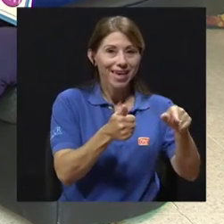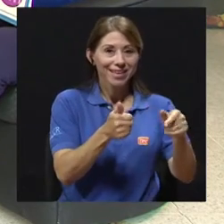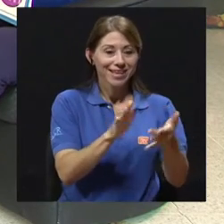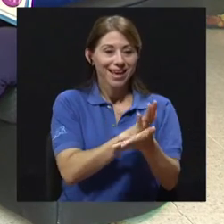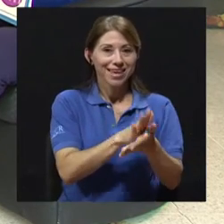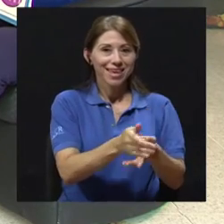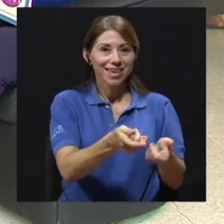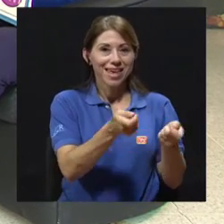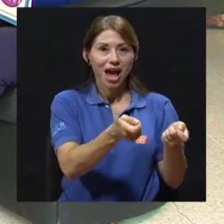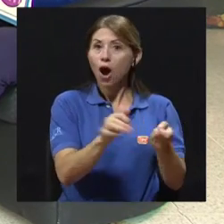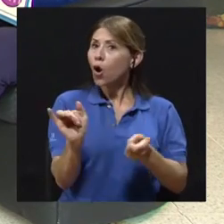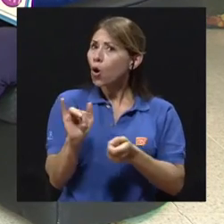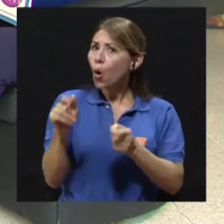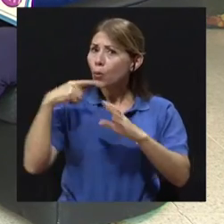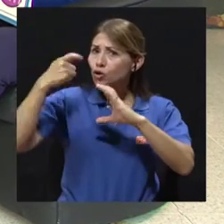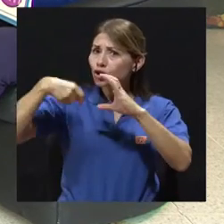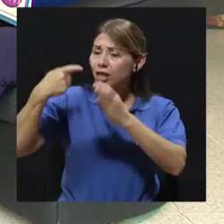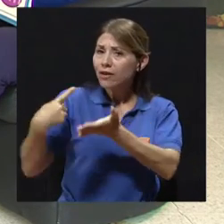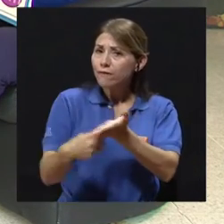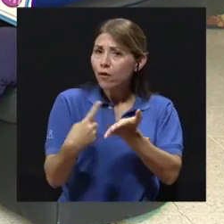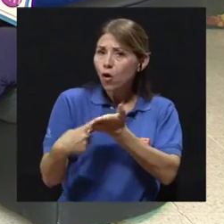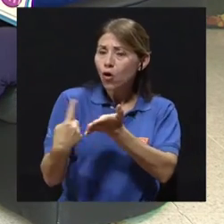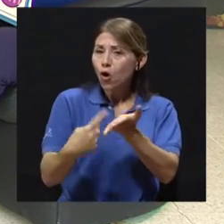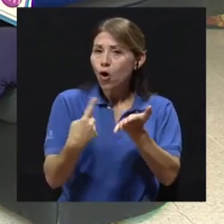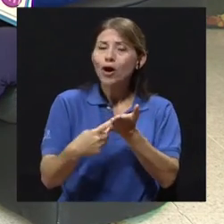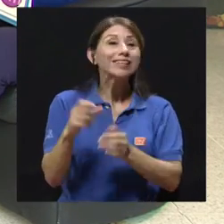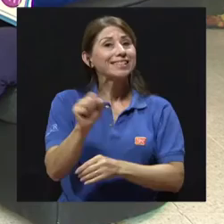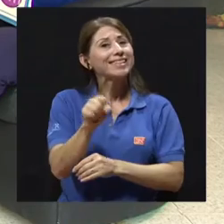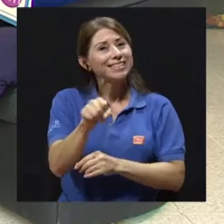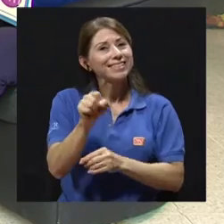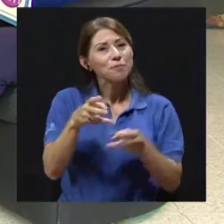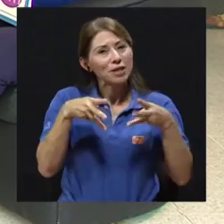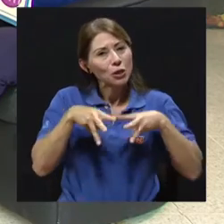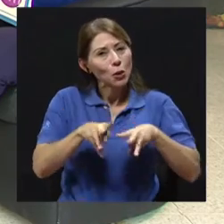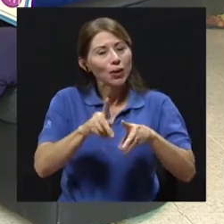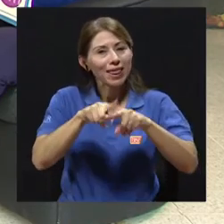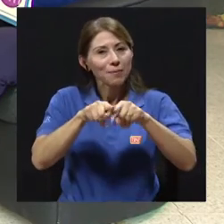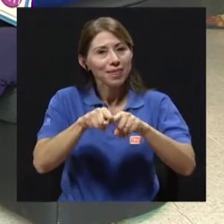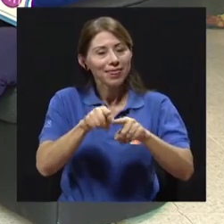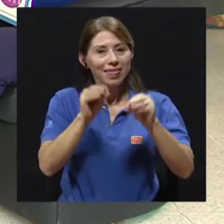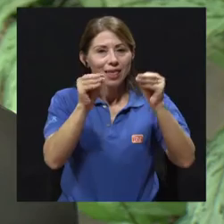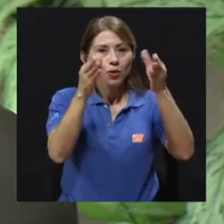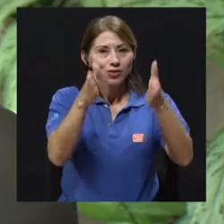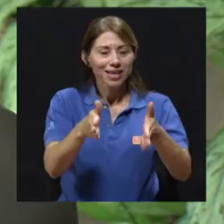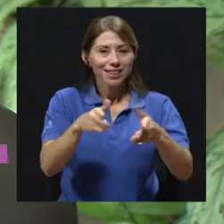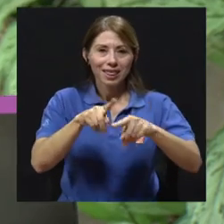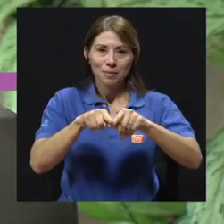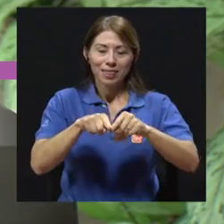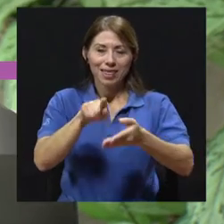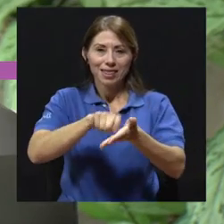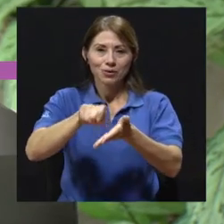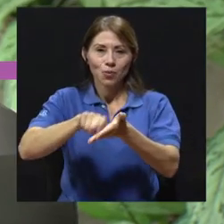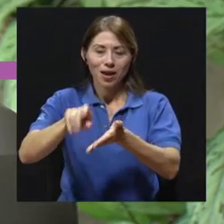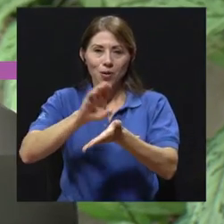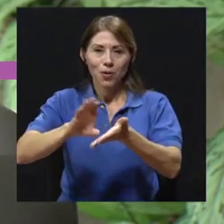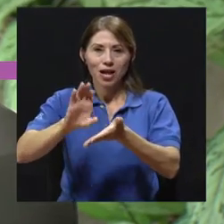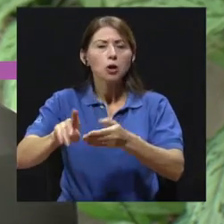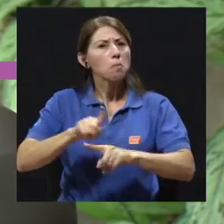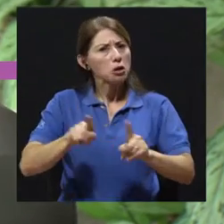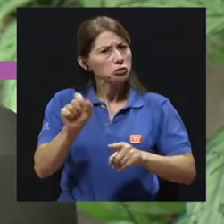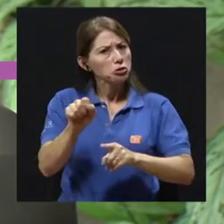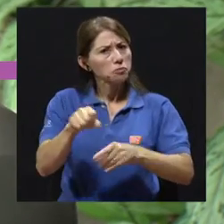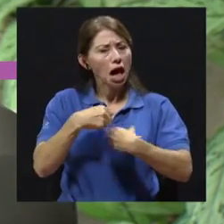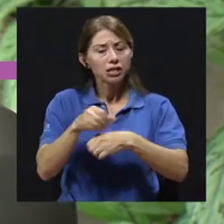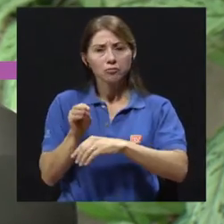cineforo. Sí, sí, la metodología a implementar, eso depende de cada docente y de cada centro educativo, pero sí han